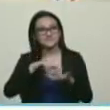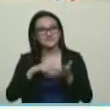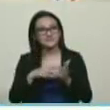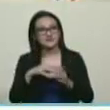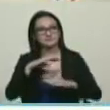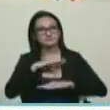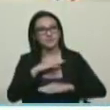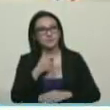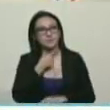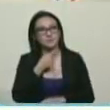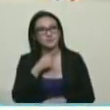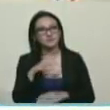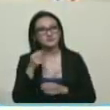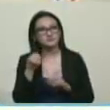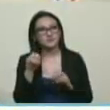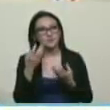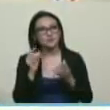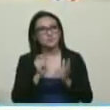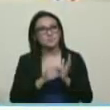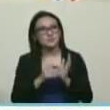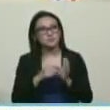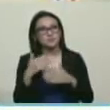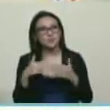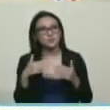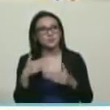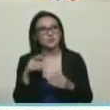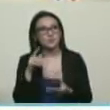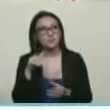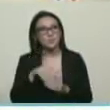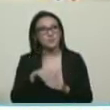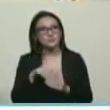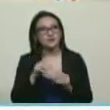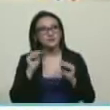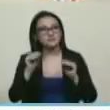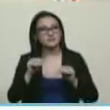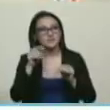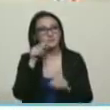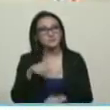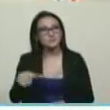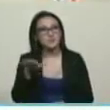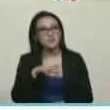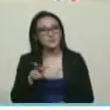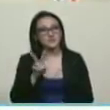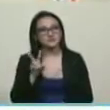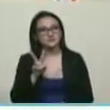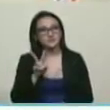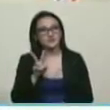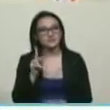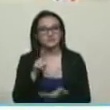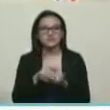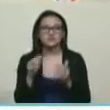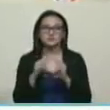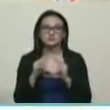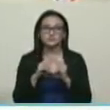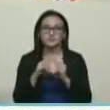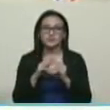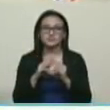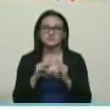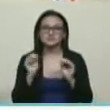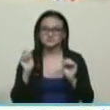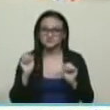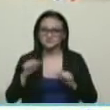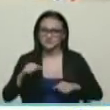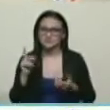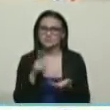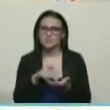satisfacción. Me gustaría saber cuántos minutos tardó en votar, por supuesto, la invitación del pueblo venezolano que aún está en su casa y dice, bueno, vamos a votar, no vamos a votar,